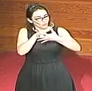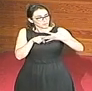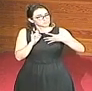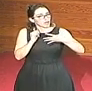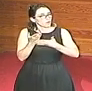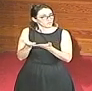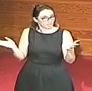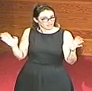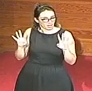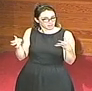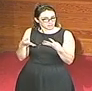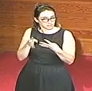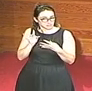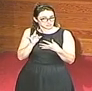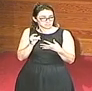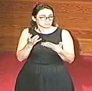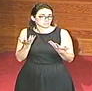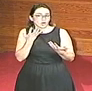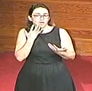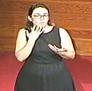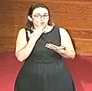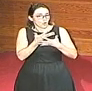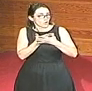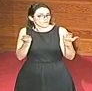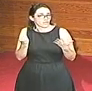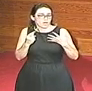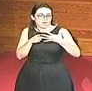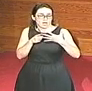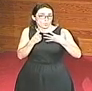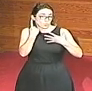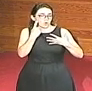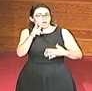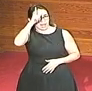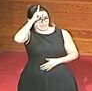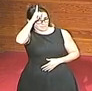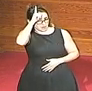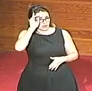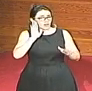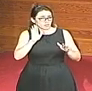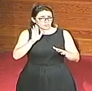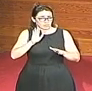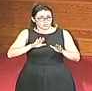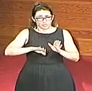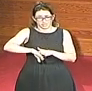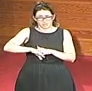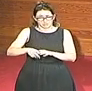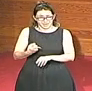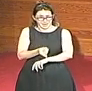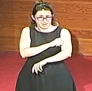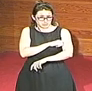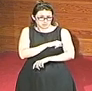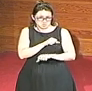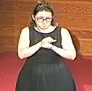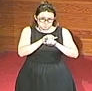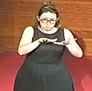en Internet, pero, por ejemplo, uno de los países que muestra mucha confianza es Alemania, y allí la extrema derecha está intoxicando, como en